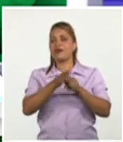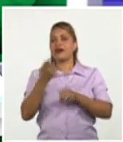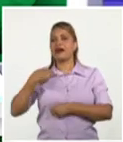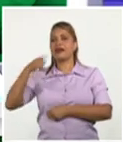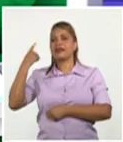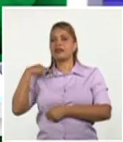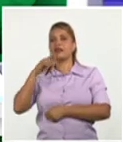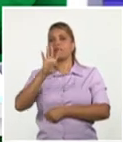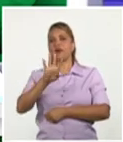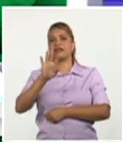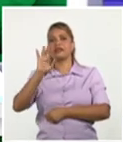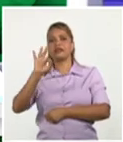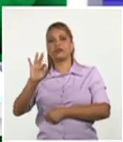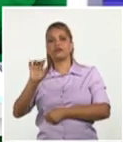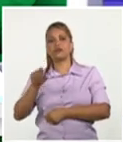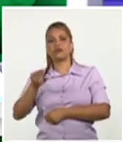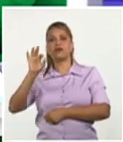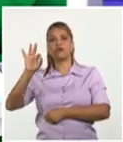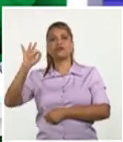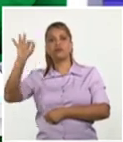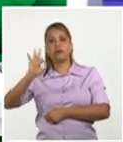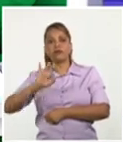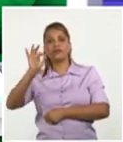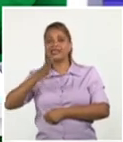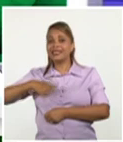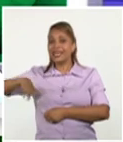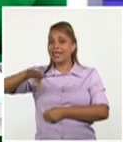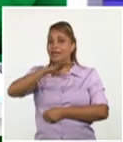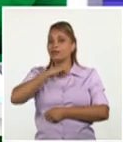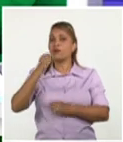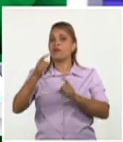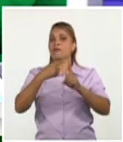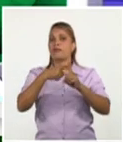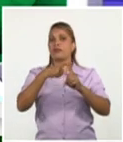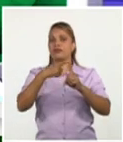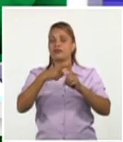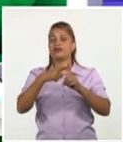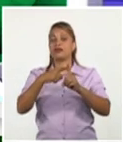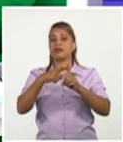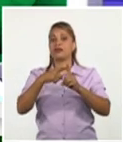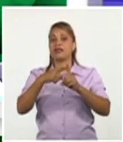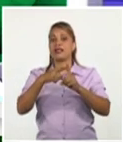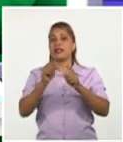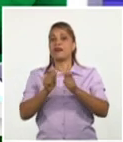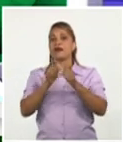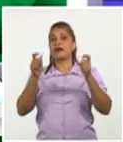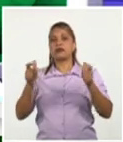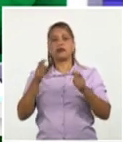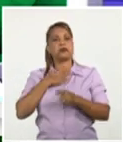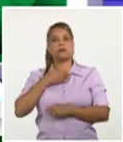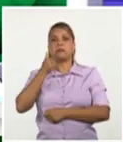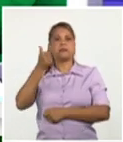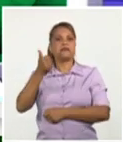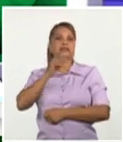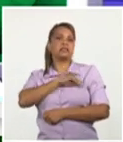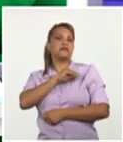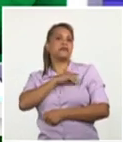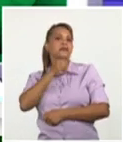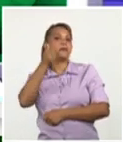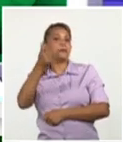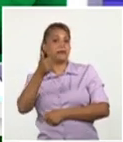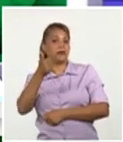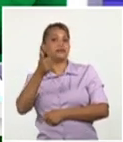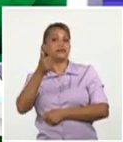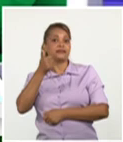48,8% de todos los diagnosticados pues fueron totalmente asintomáticos. Estos hacen en el acumulado